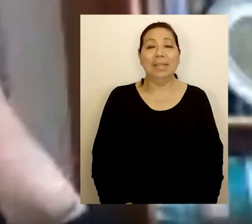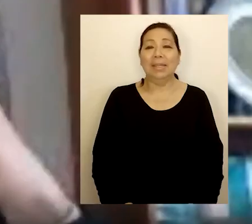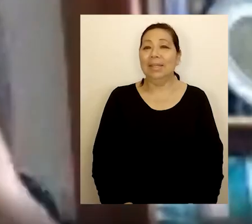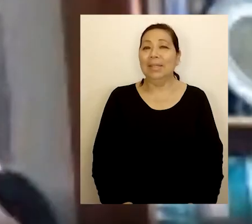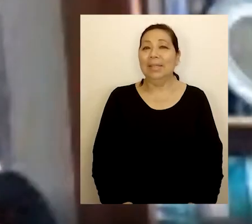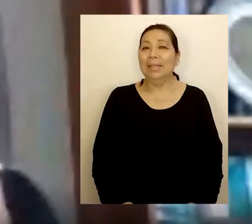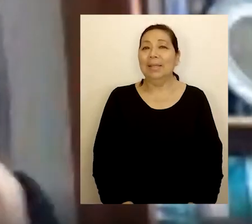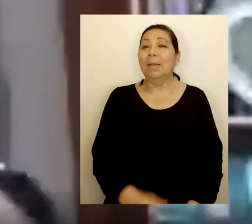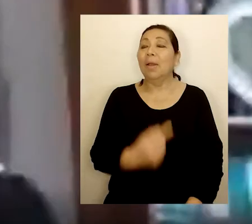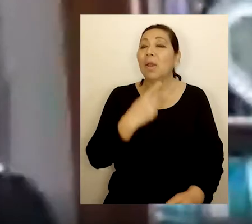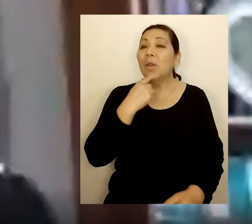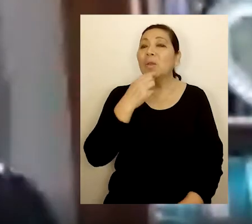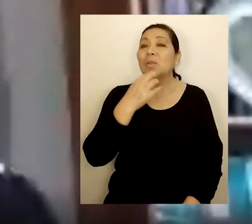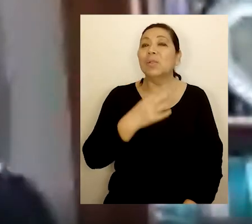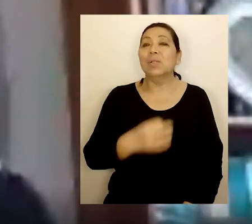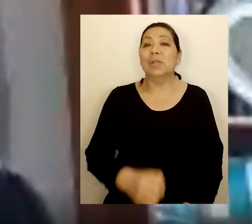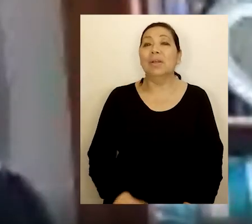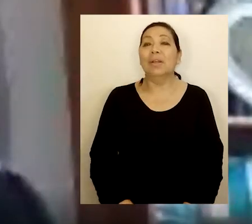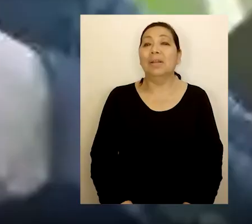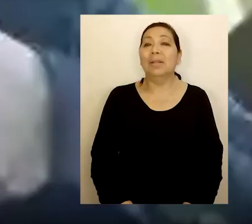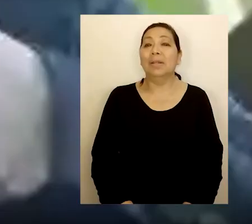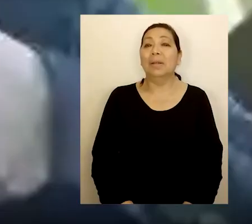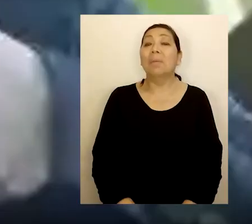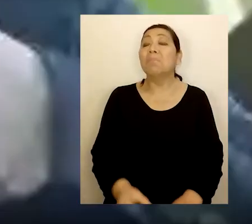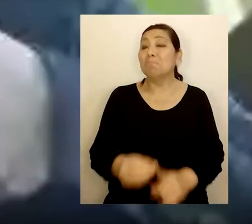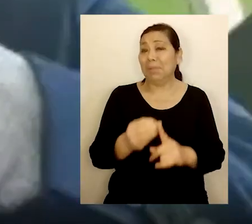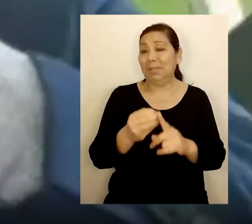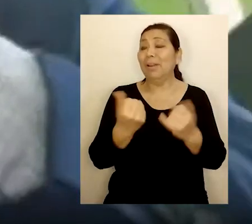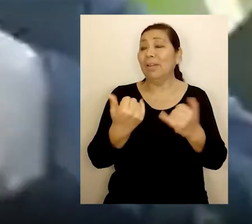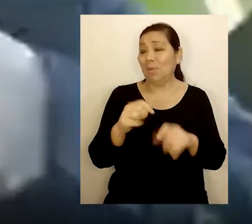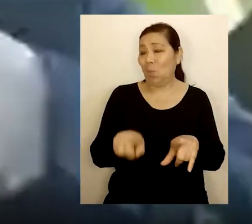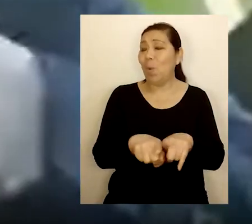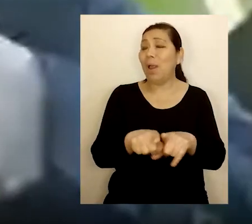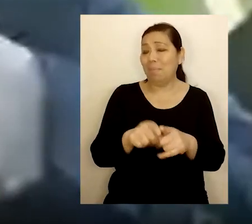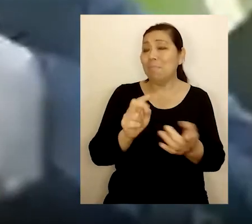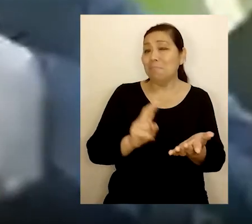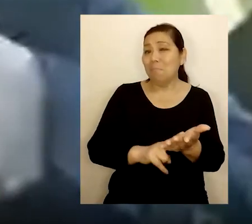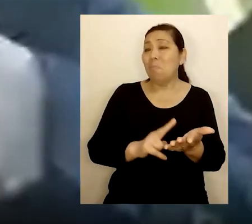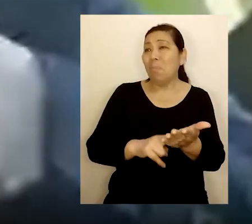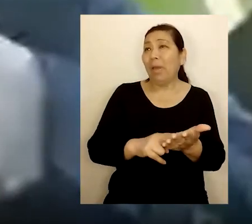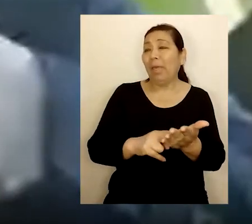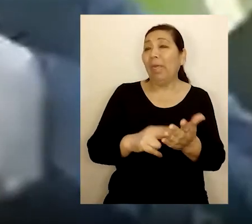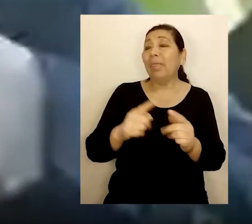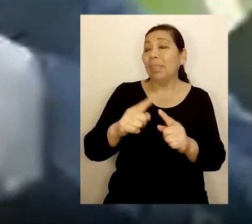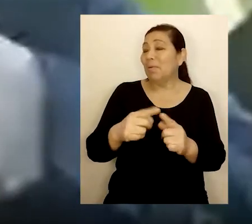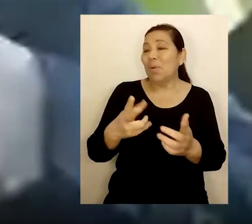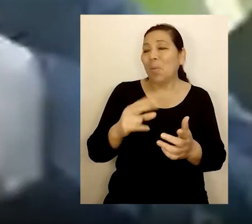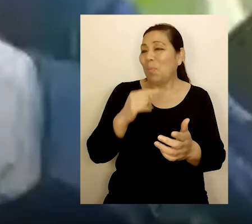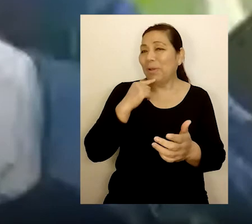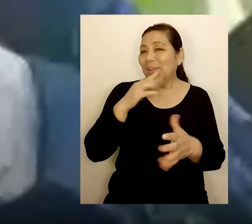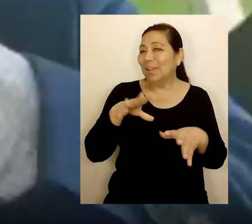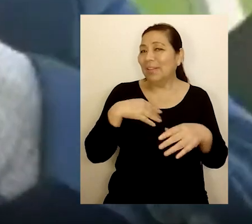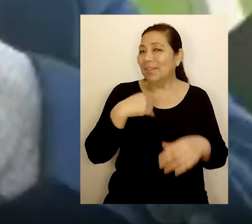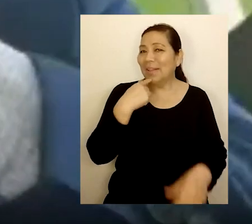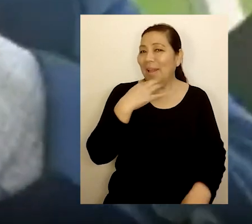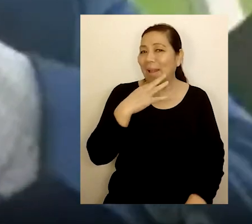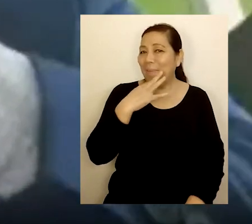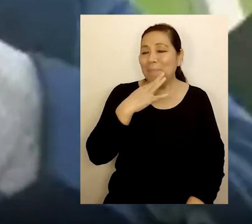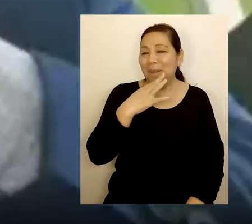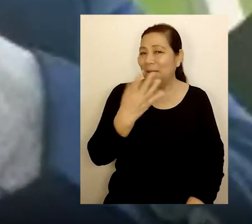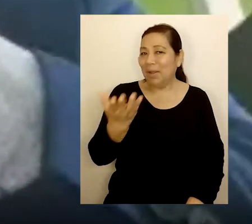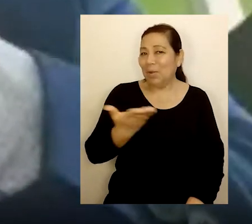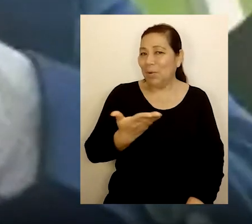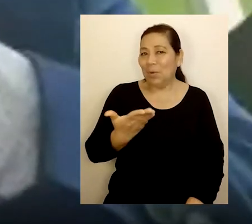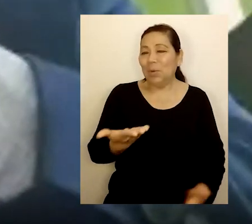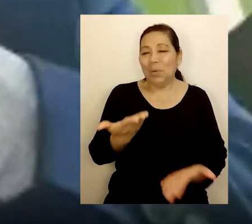administrativo donde justamente se especializan también en estos temas tributarios. Y por ende no puede ser válido de que se diga que solamente